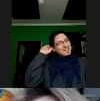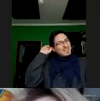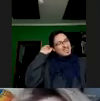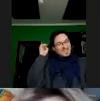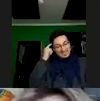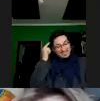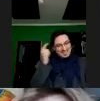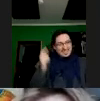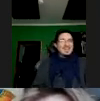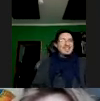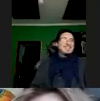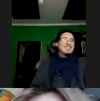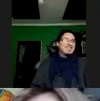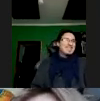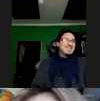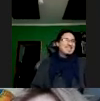Inteligente.